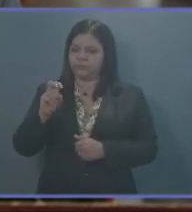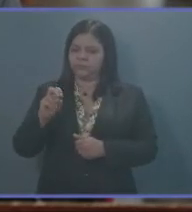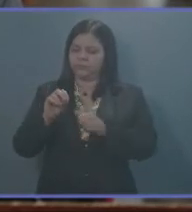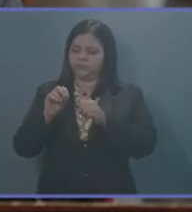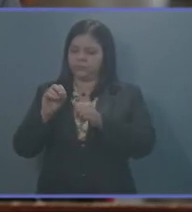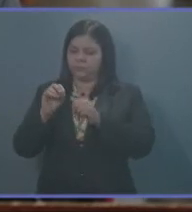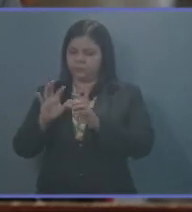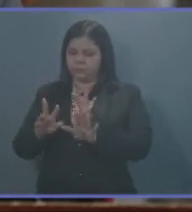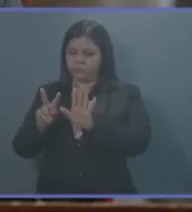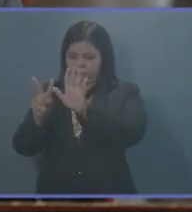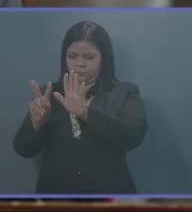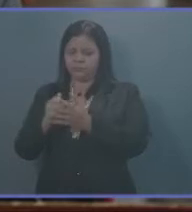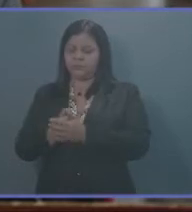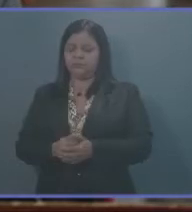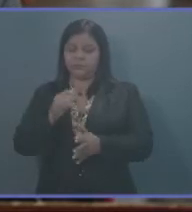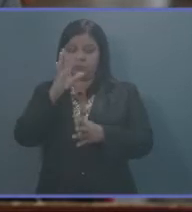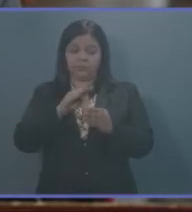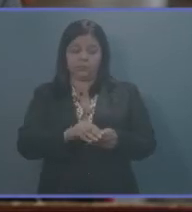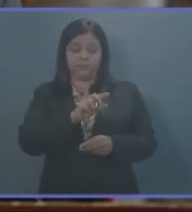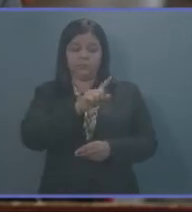6.424.217. Total